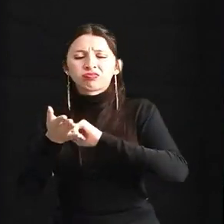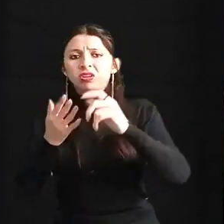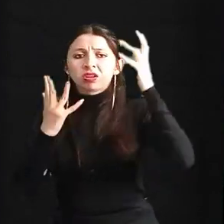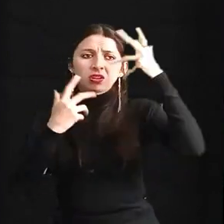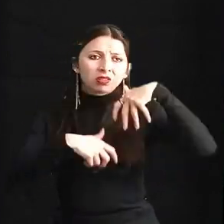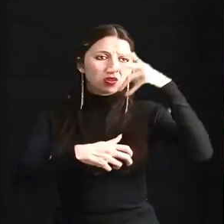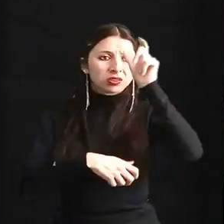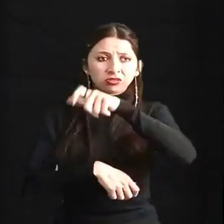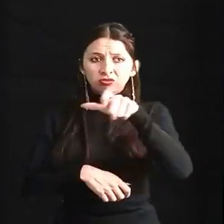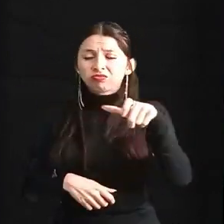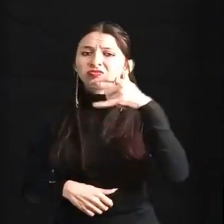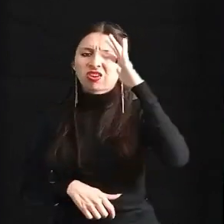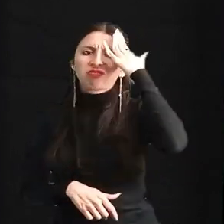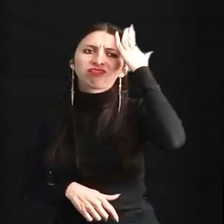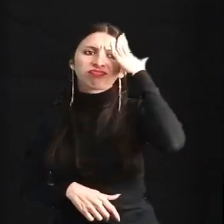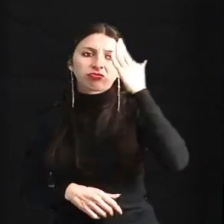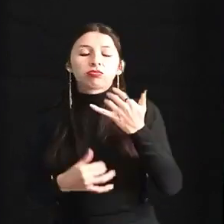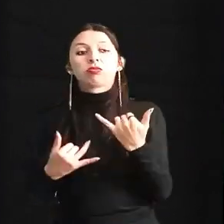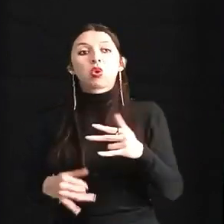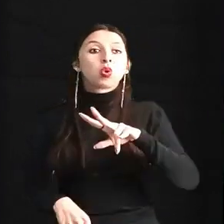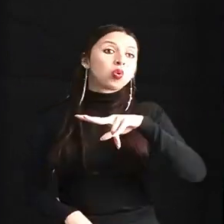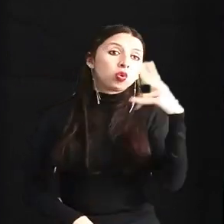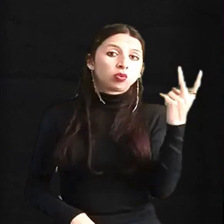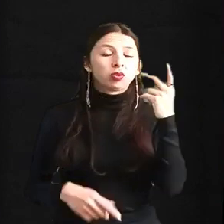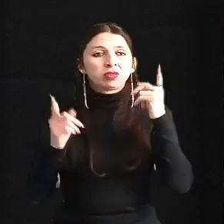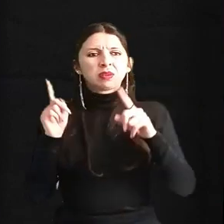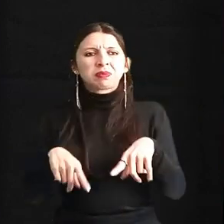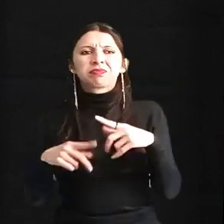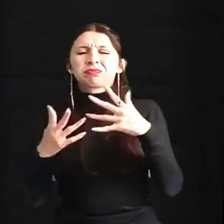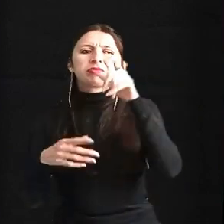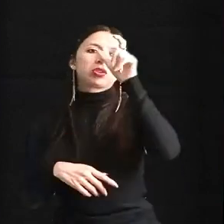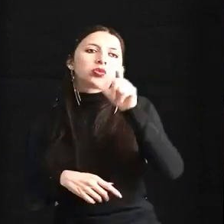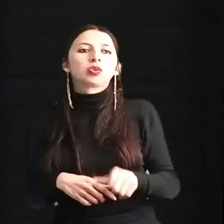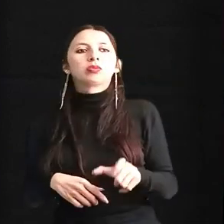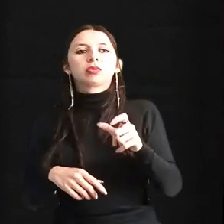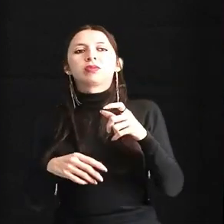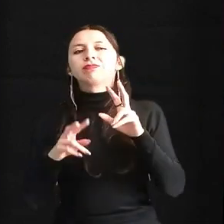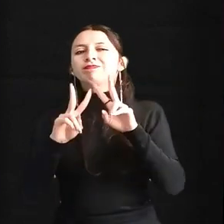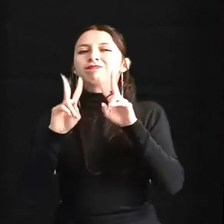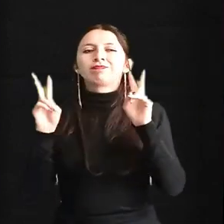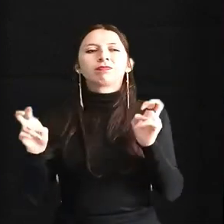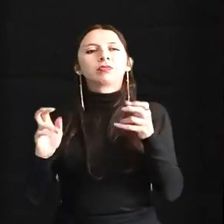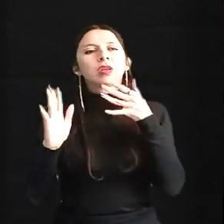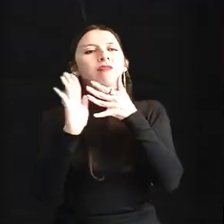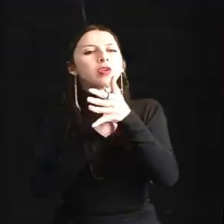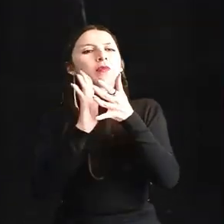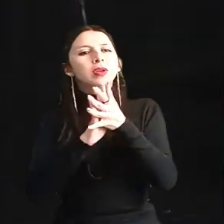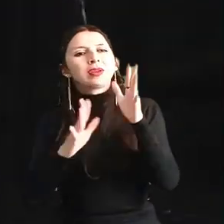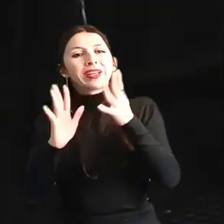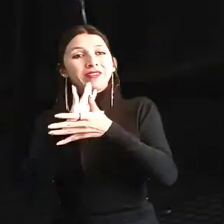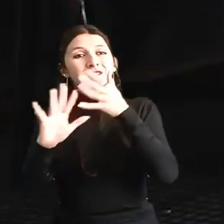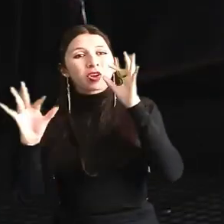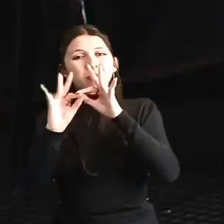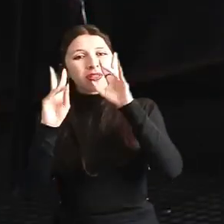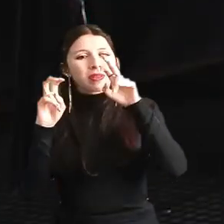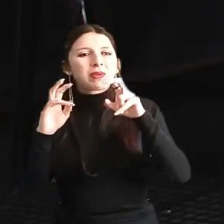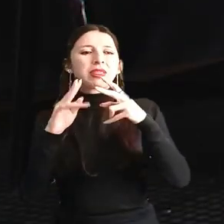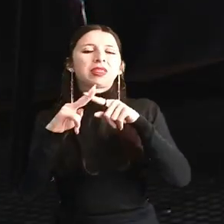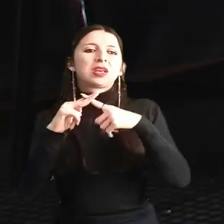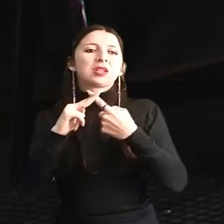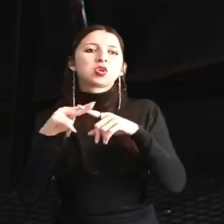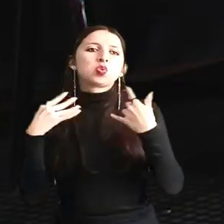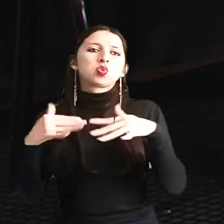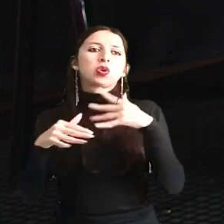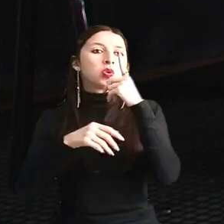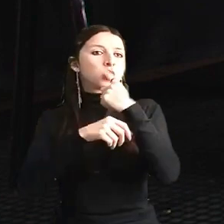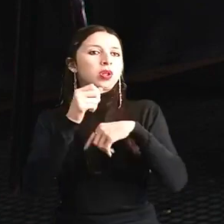con los evaluadores Tenemos también en el proceso de todas estas de manejo de estas herramientas informáticas hasta el año